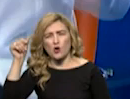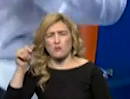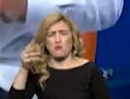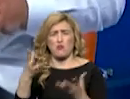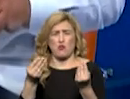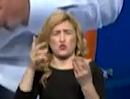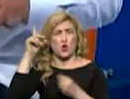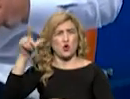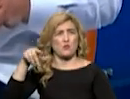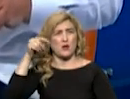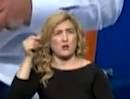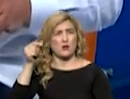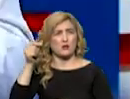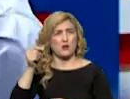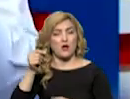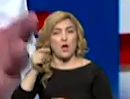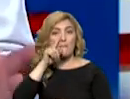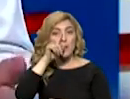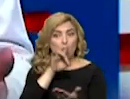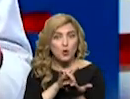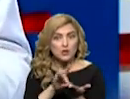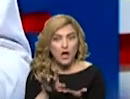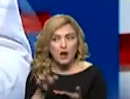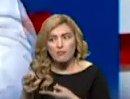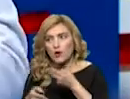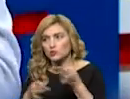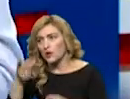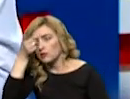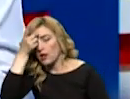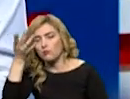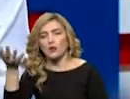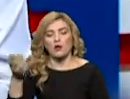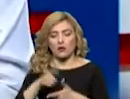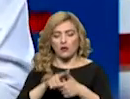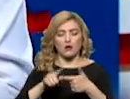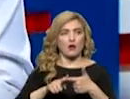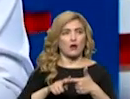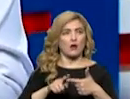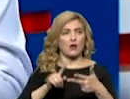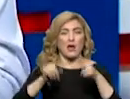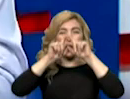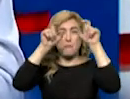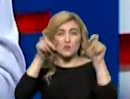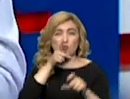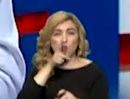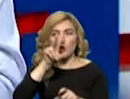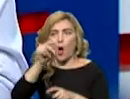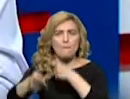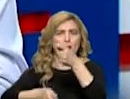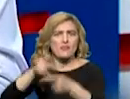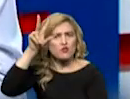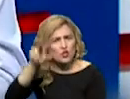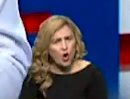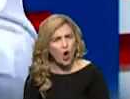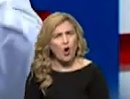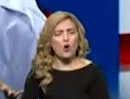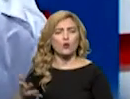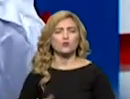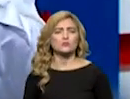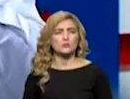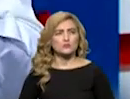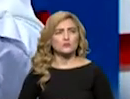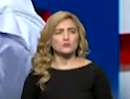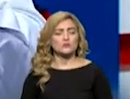gobiernos. Hay que reducir el tamaño del Estado, hay que renegociar la deuda, no hay que vender las empresas del Estado, no hay que venderlas.